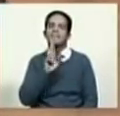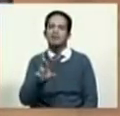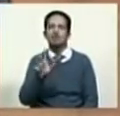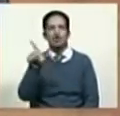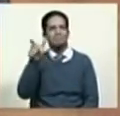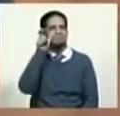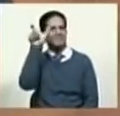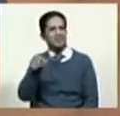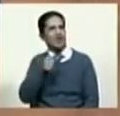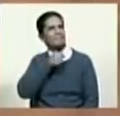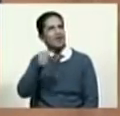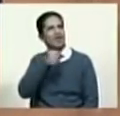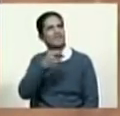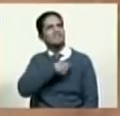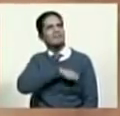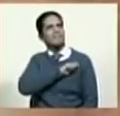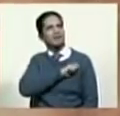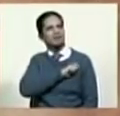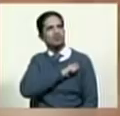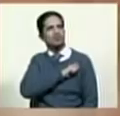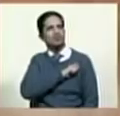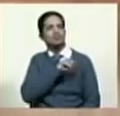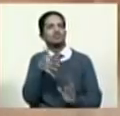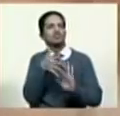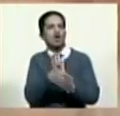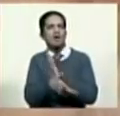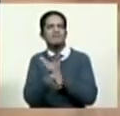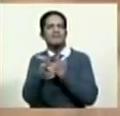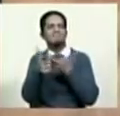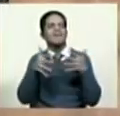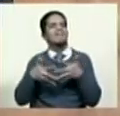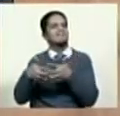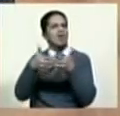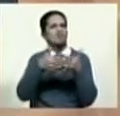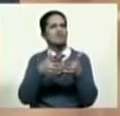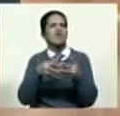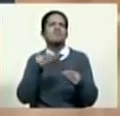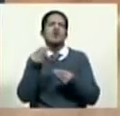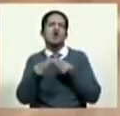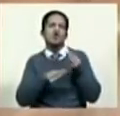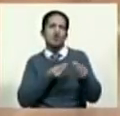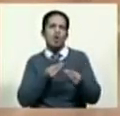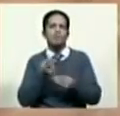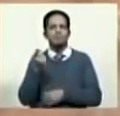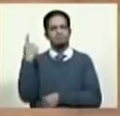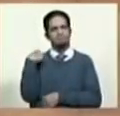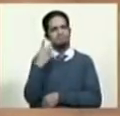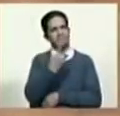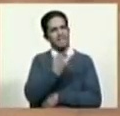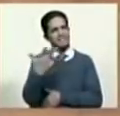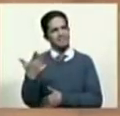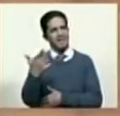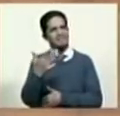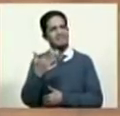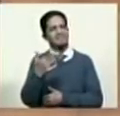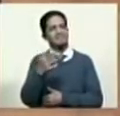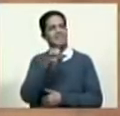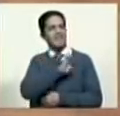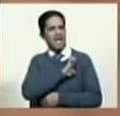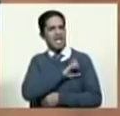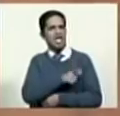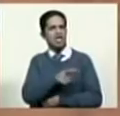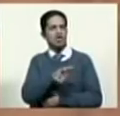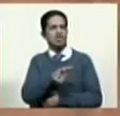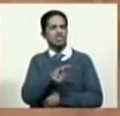español, tomando en cuenta lo que ha sido la arremetida imperialista de cómo ha encabezado desde el pasado 23 de enero un golpe de Estado en Venezuela. Ha